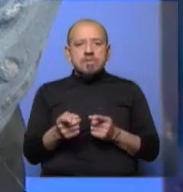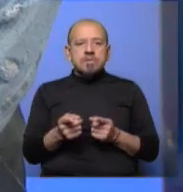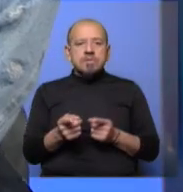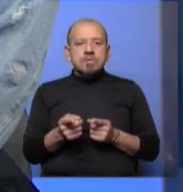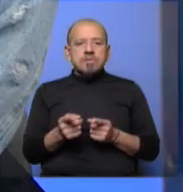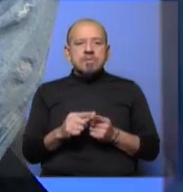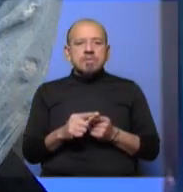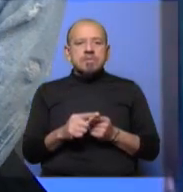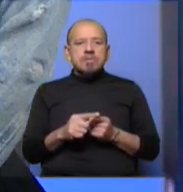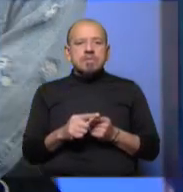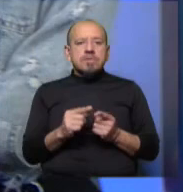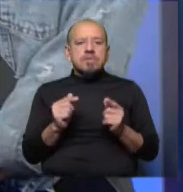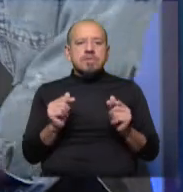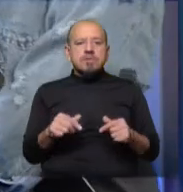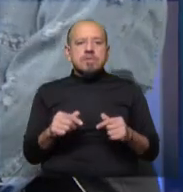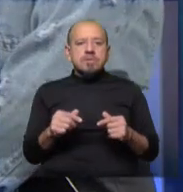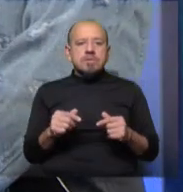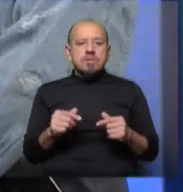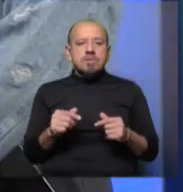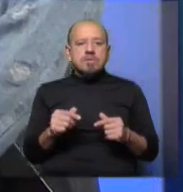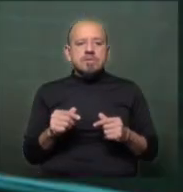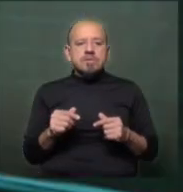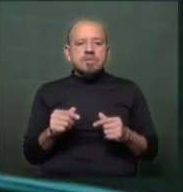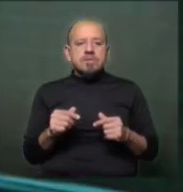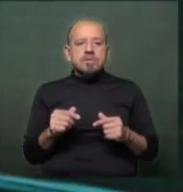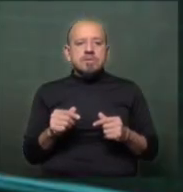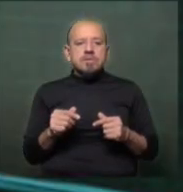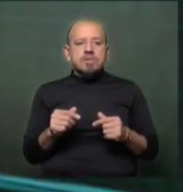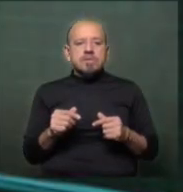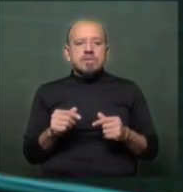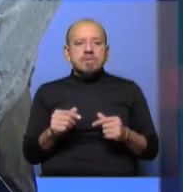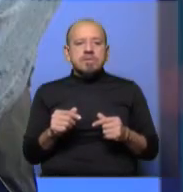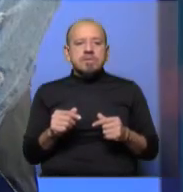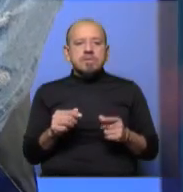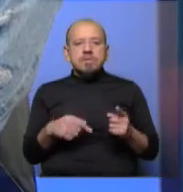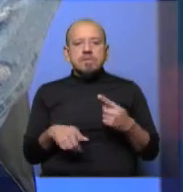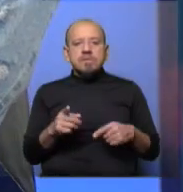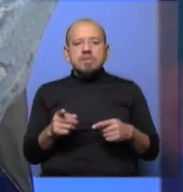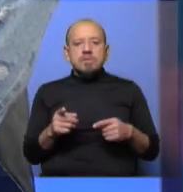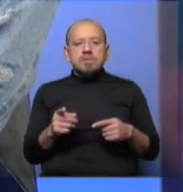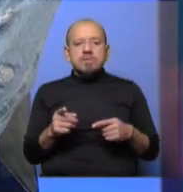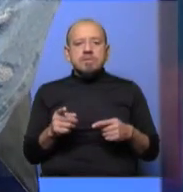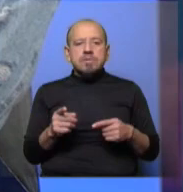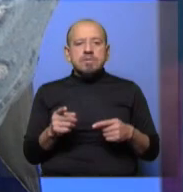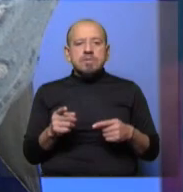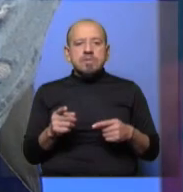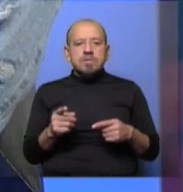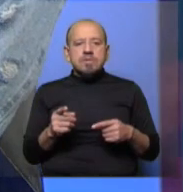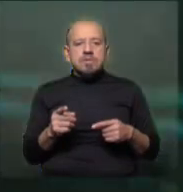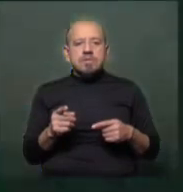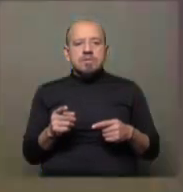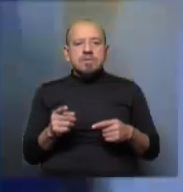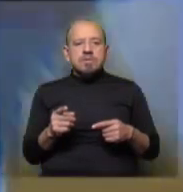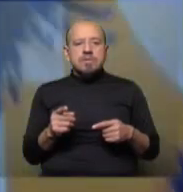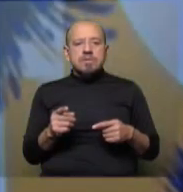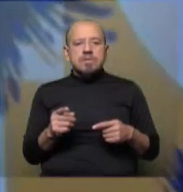ahí. Bueno, Chirine, de acá venimos, pero ¿hacia dónde van? O sea, porque es como una partida, pero... Bueno, ¿qué